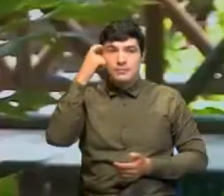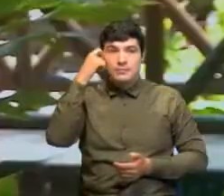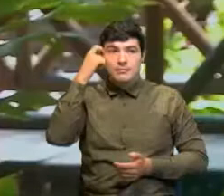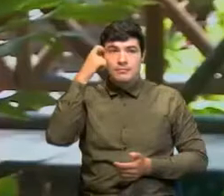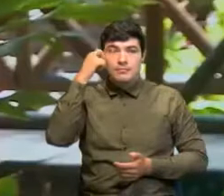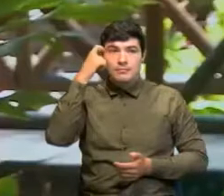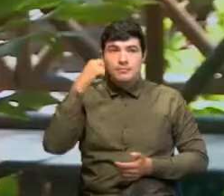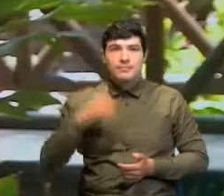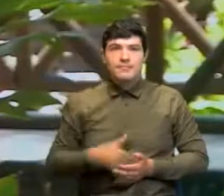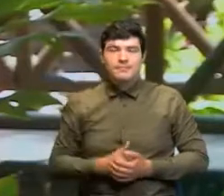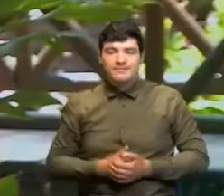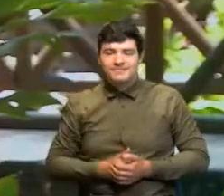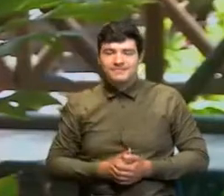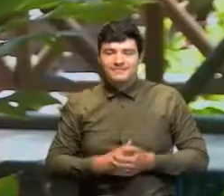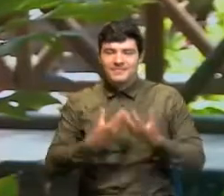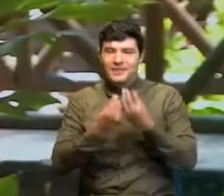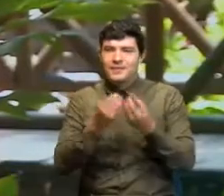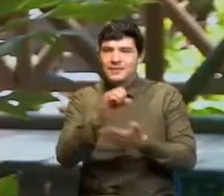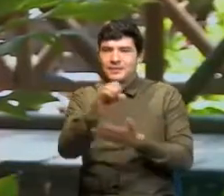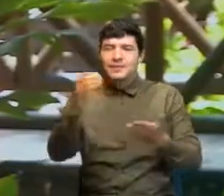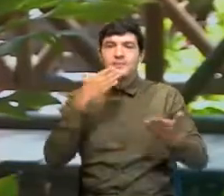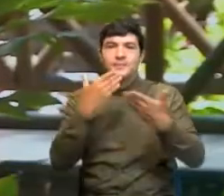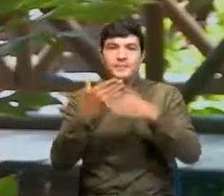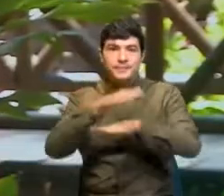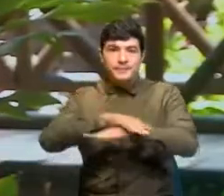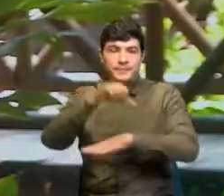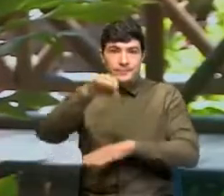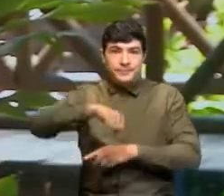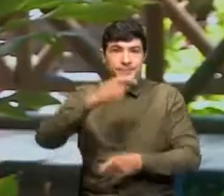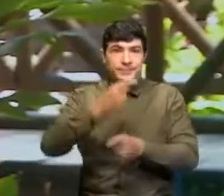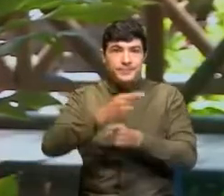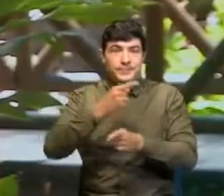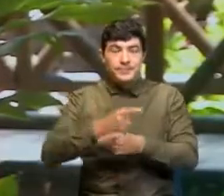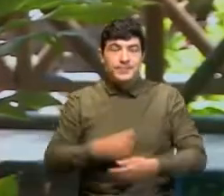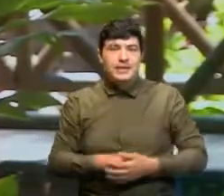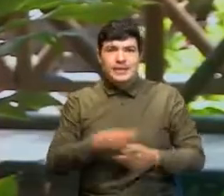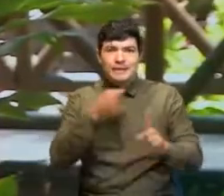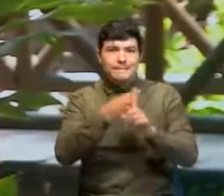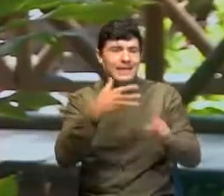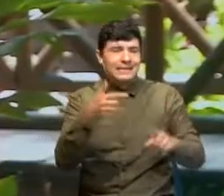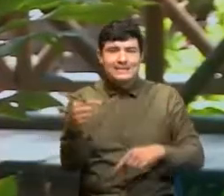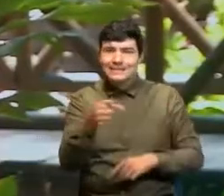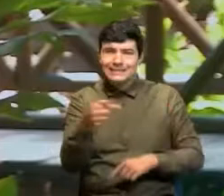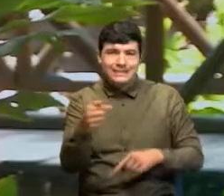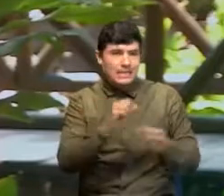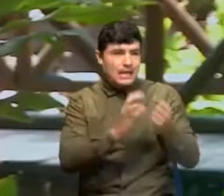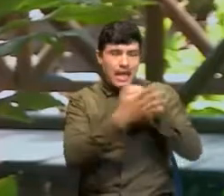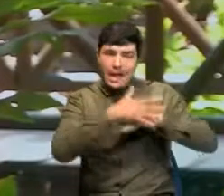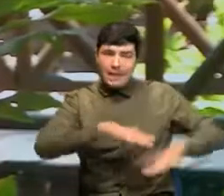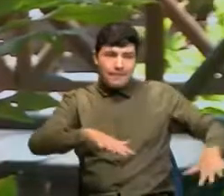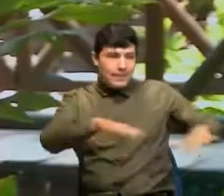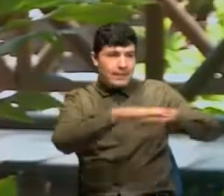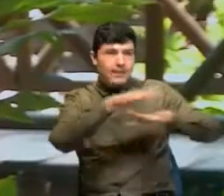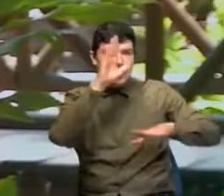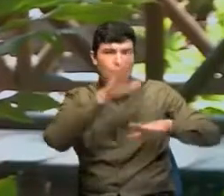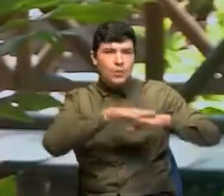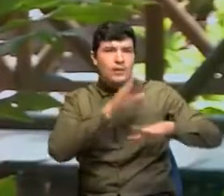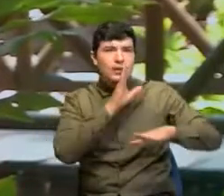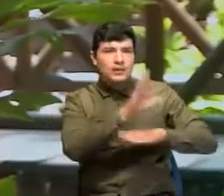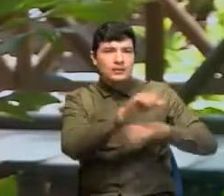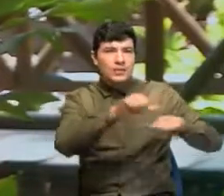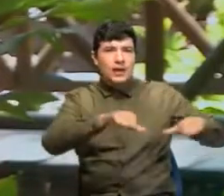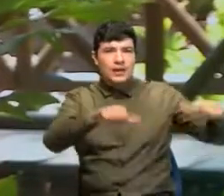Compañeros, buenas tardes. Pues bien, los impactos negativos ambientales que ha tenido esta importante área natural se debe tanto al sector minero